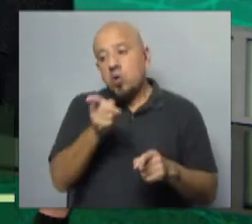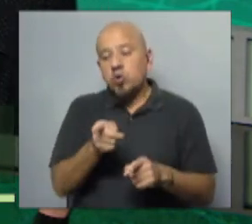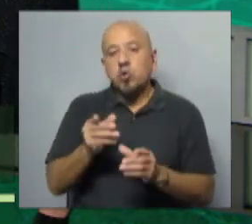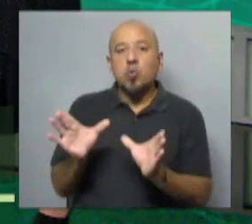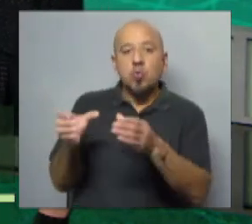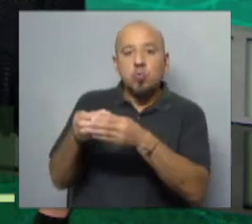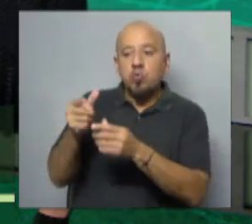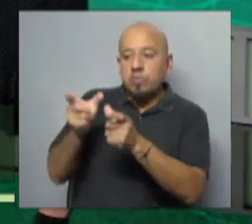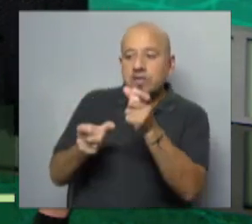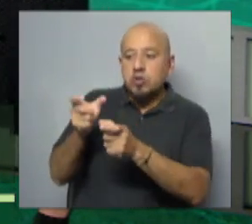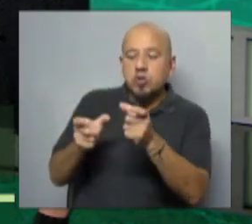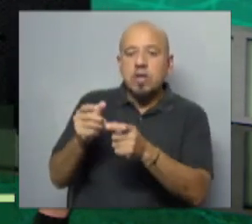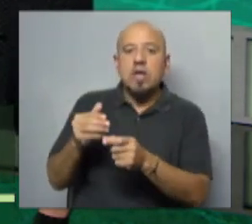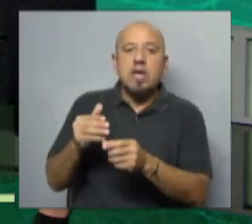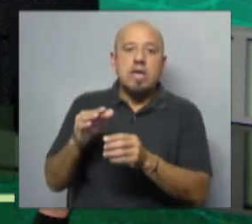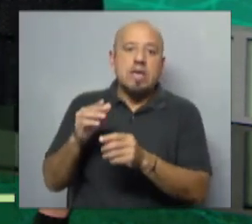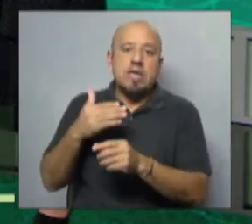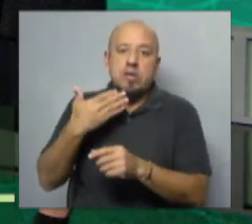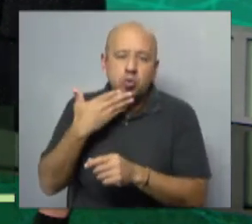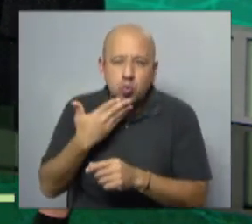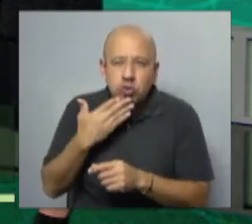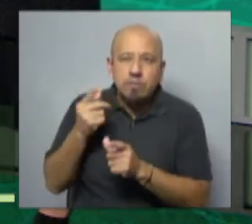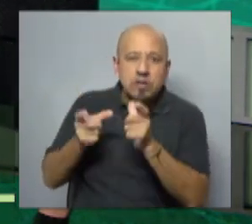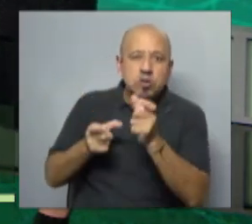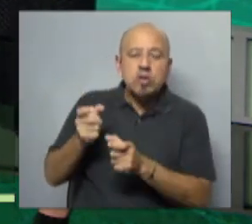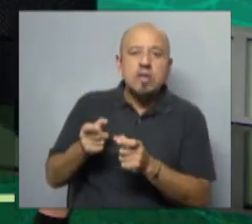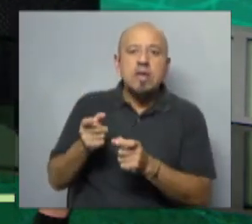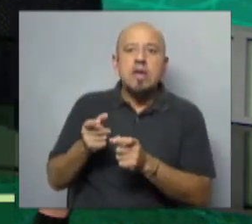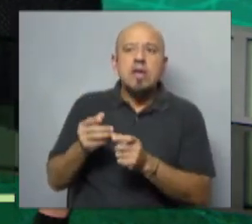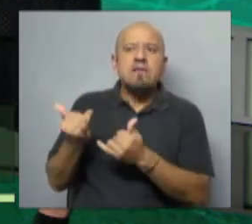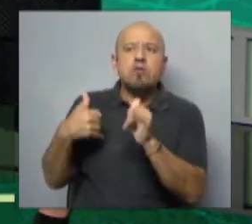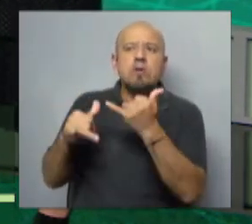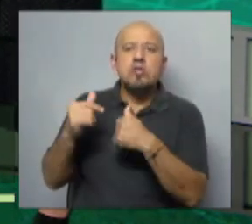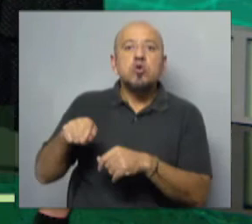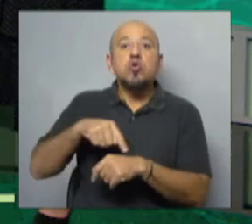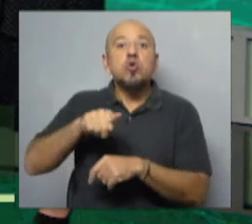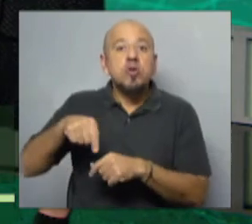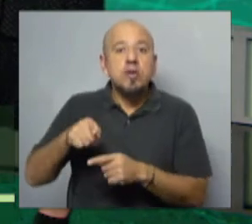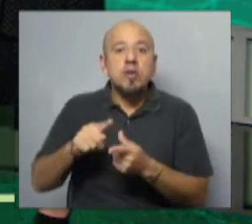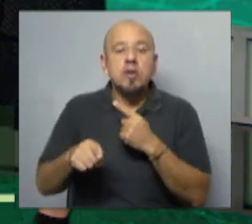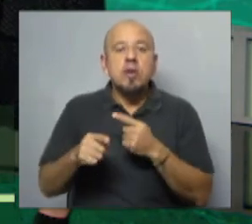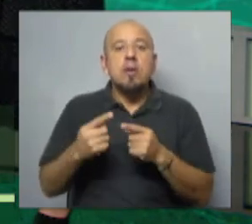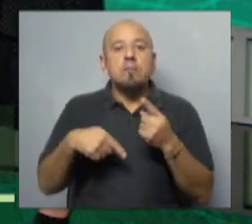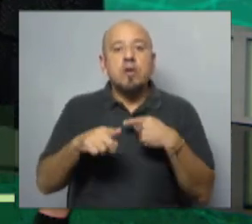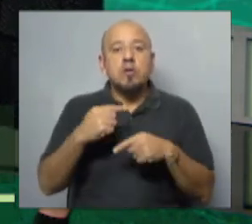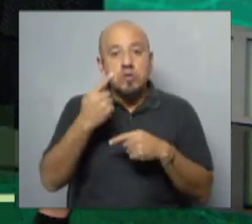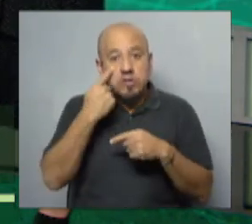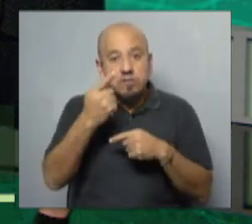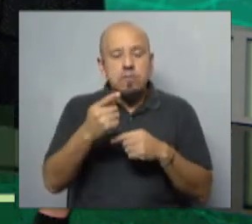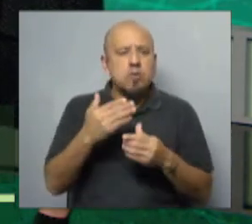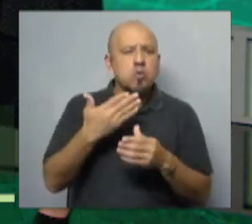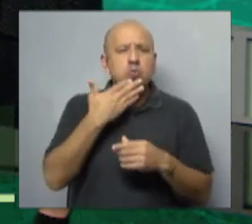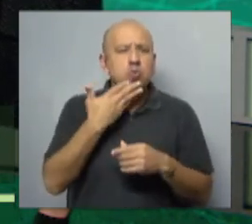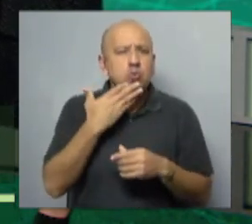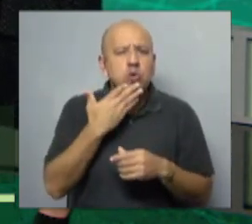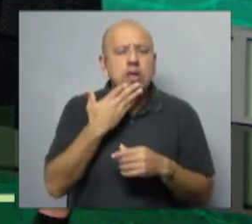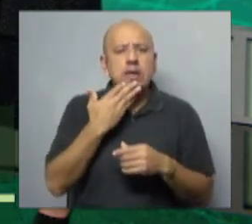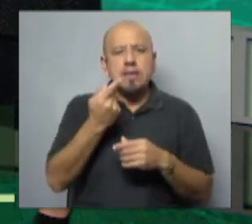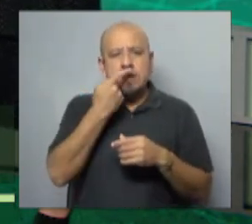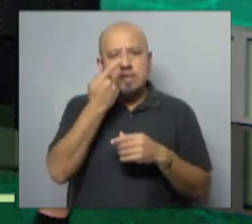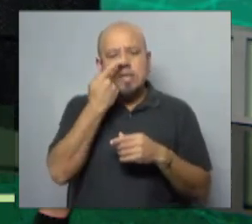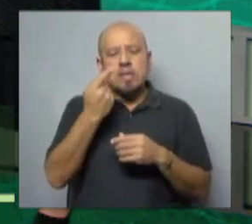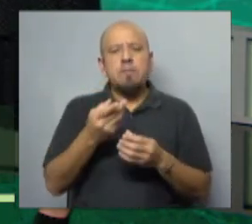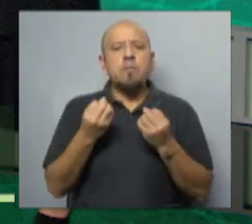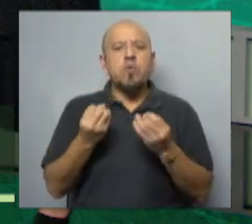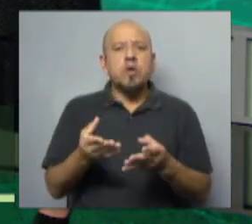o los indecisos y las indecisas pero también y te voy a cambiar un poco el foco de la pregunta si vemos indecisos e indecisas es bien interesante que